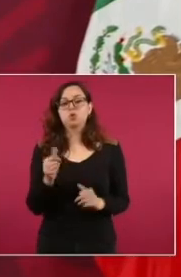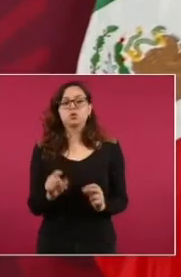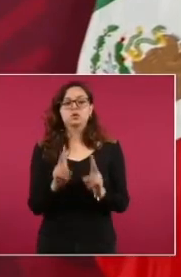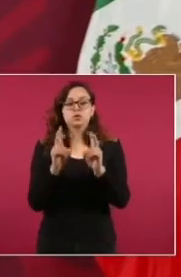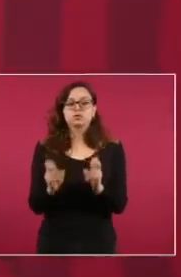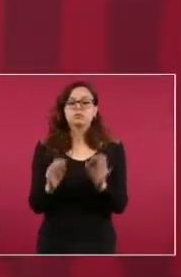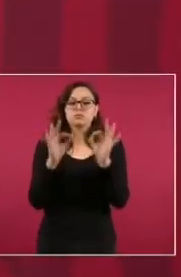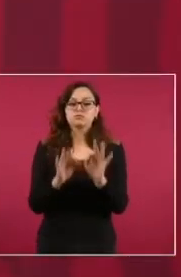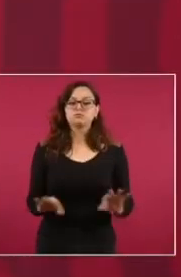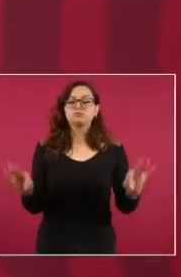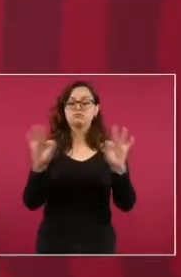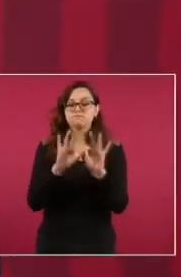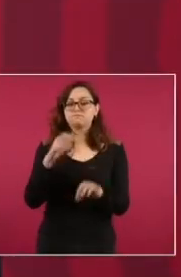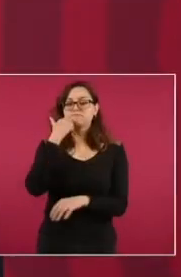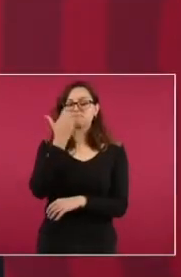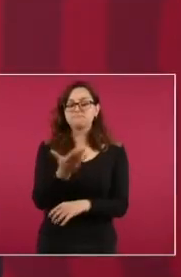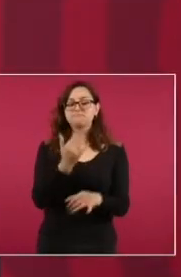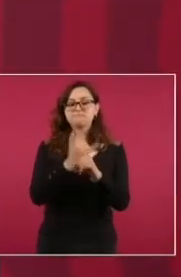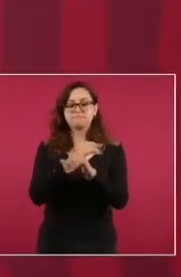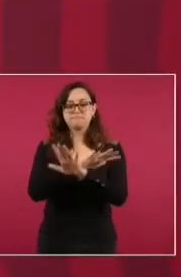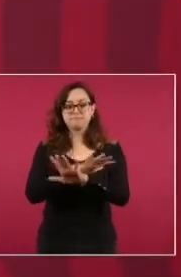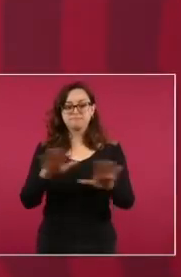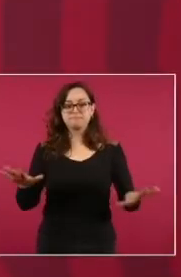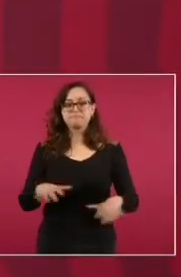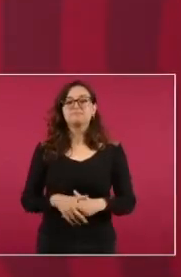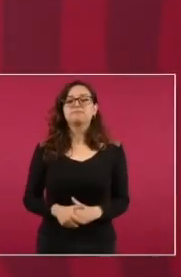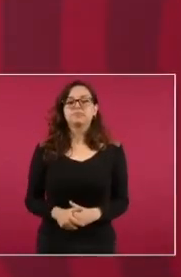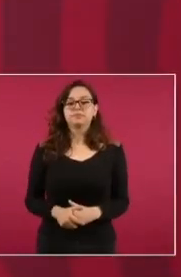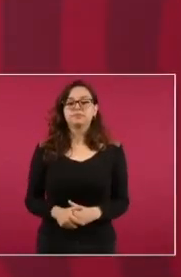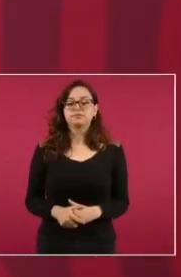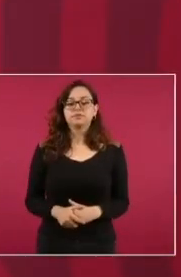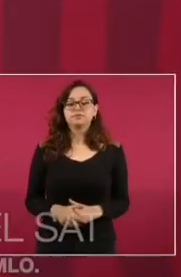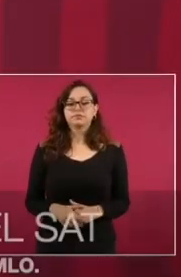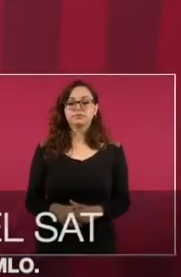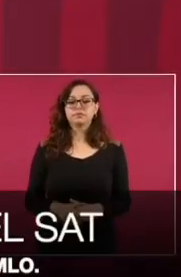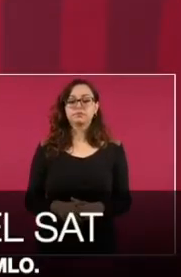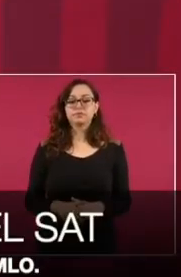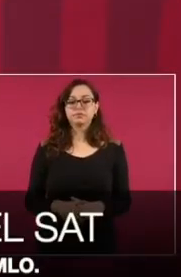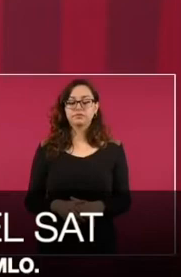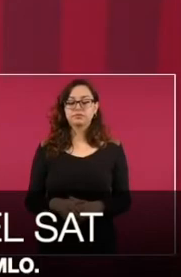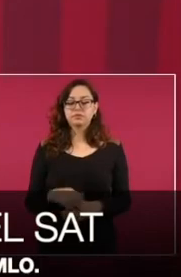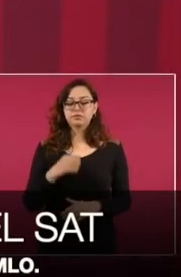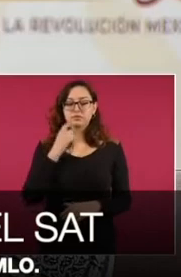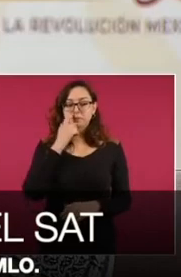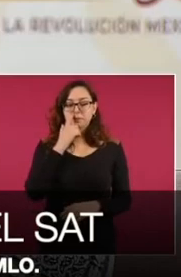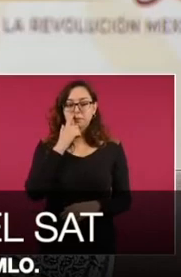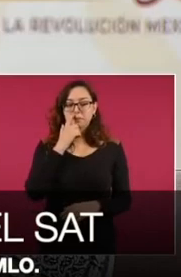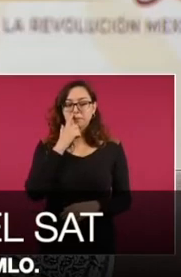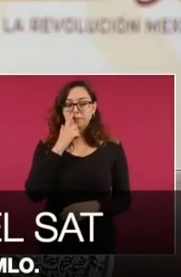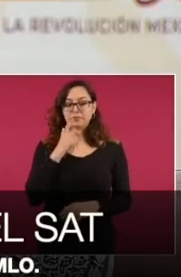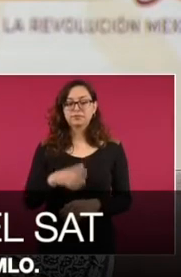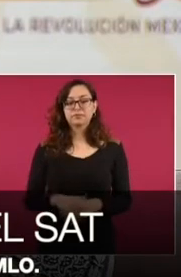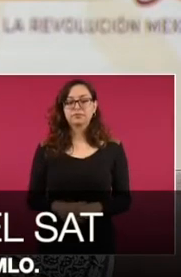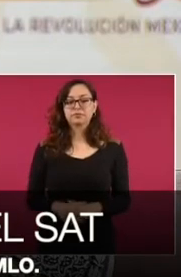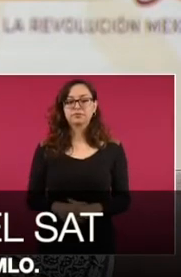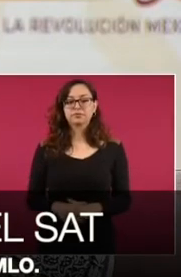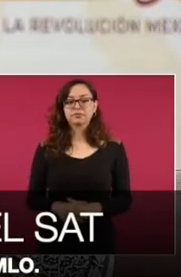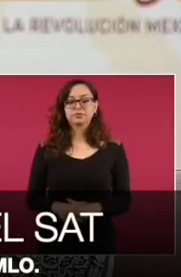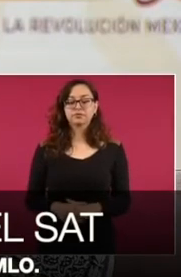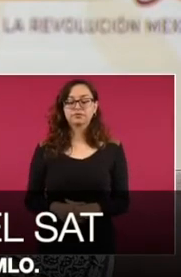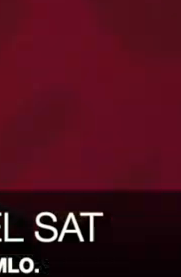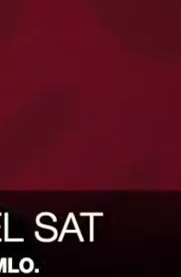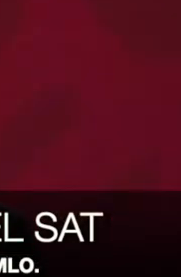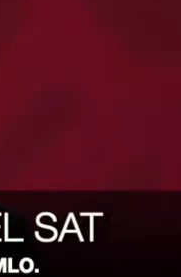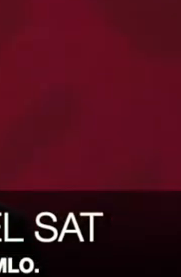El presidente Andrés Manuel López Obrador dijo esta mañana en su conferencia de prensa mañanera que ya tomó la decisión de que será la nueva titular